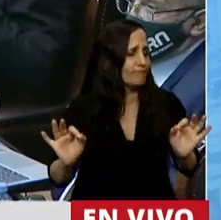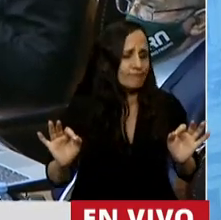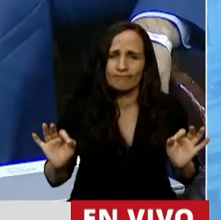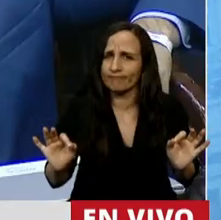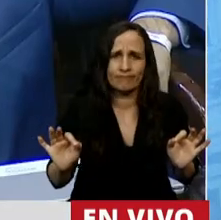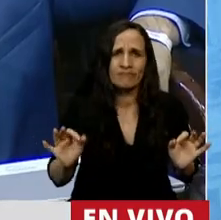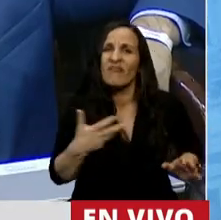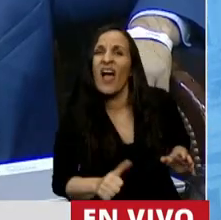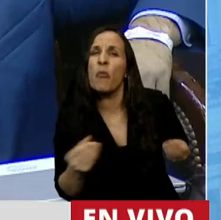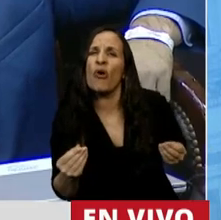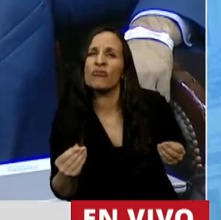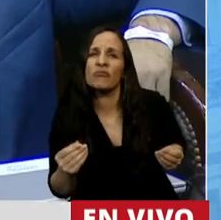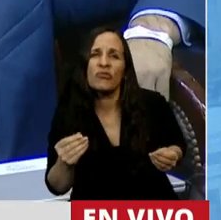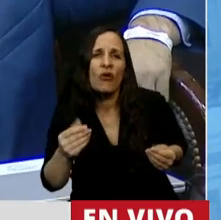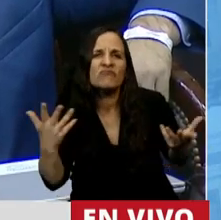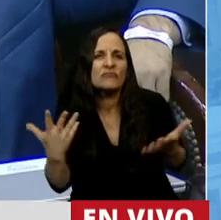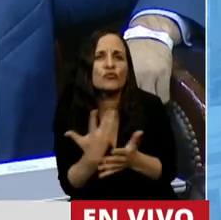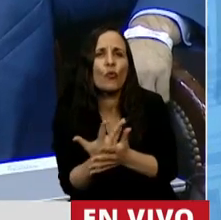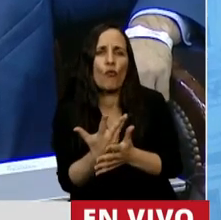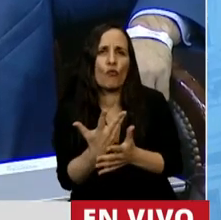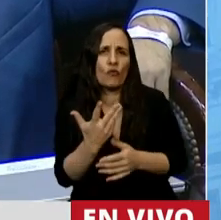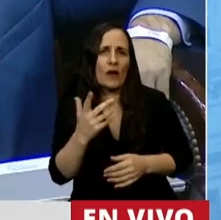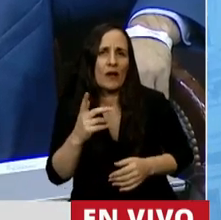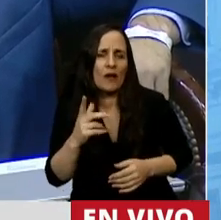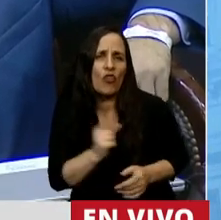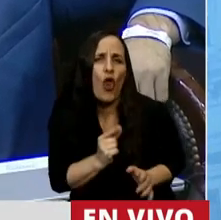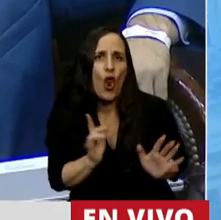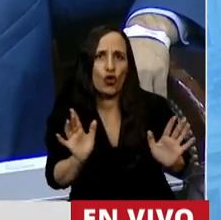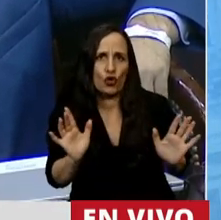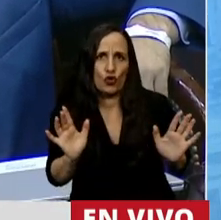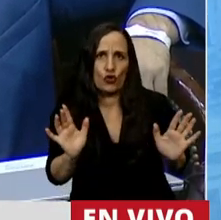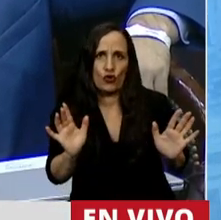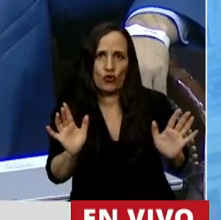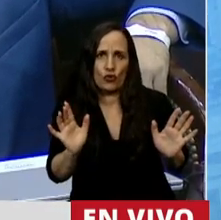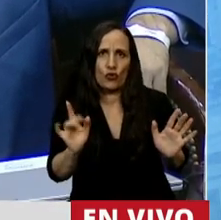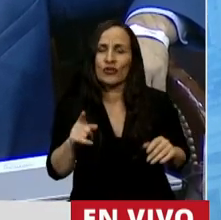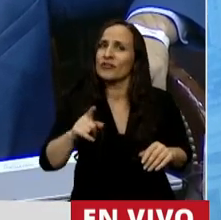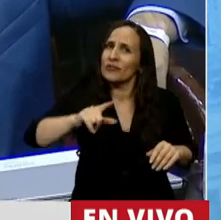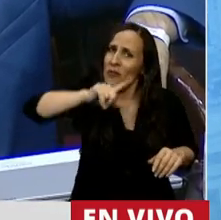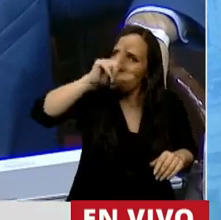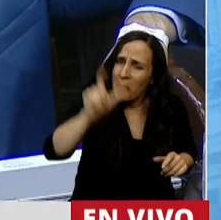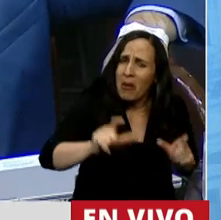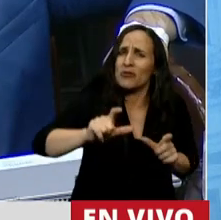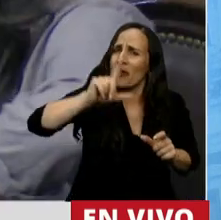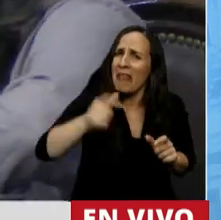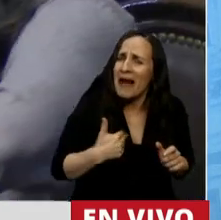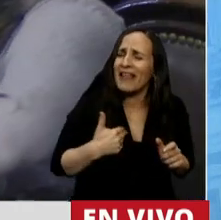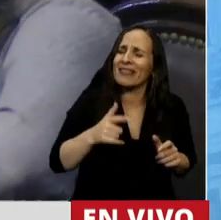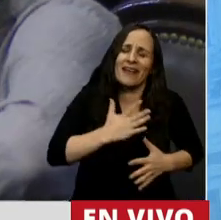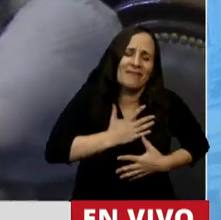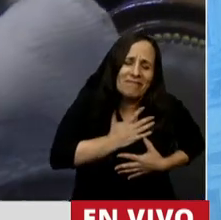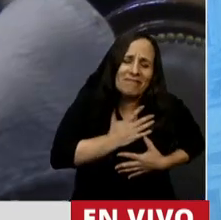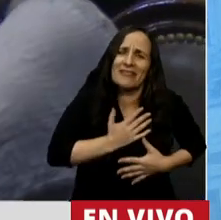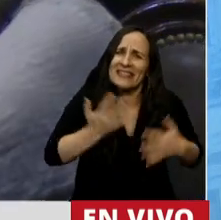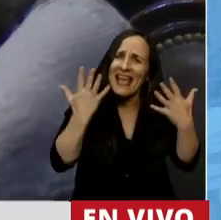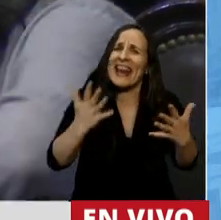es sufrimiento, no es una victoria. Todos tienen que tener cabida en este suelo argentino. Nuestra querida Argentina merece